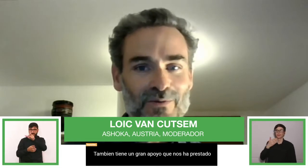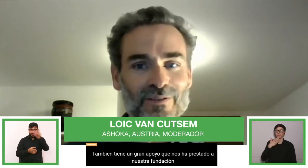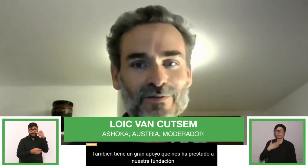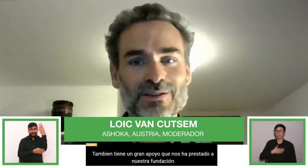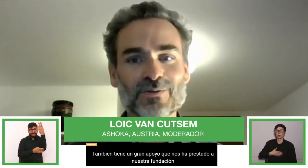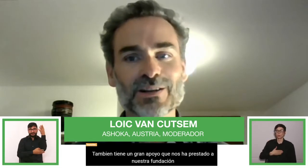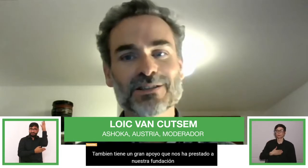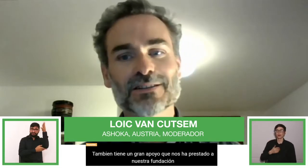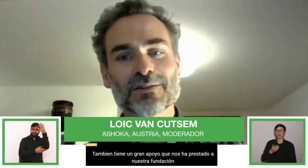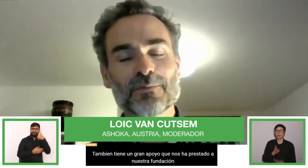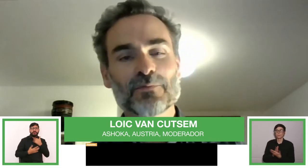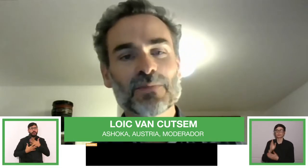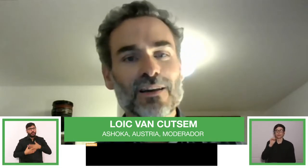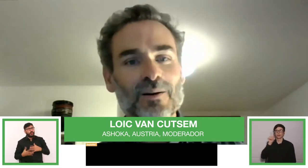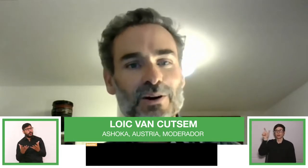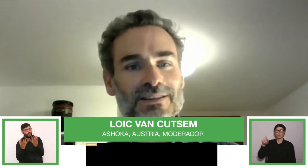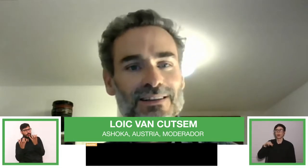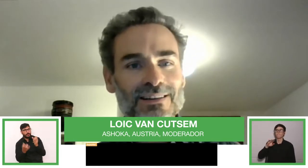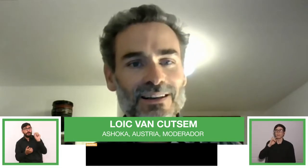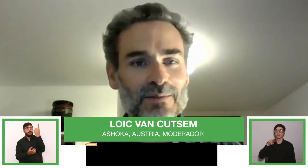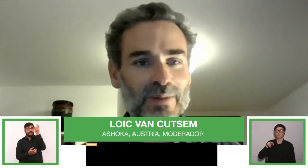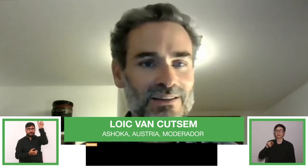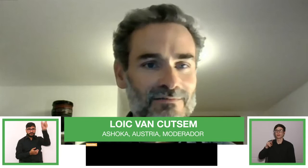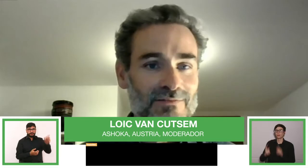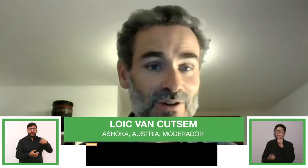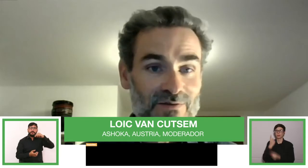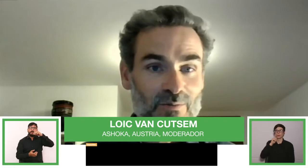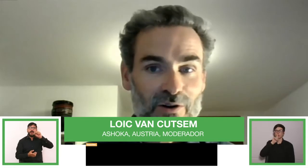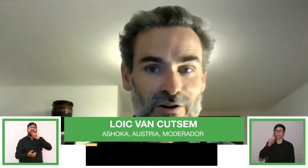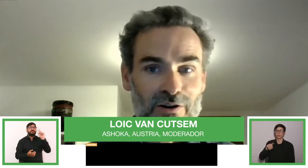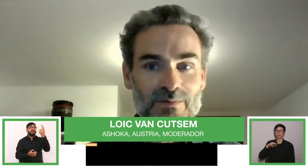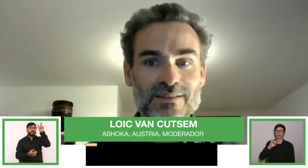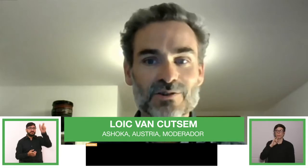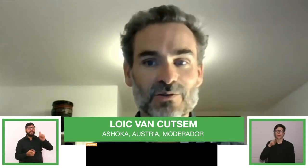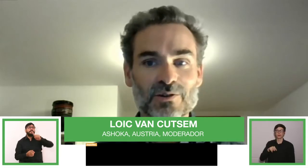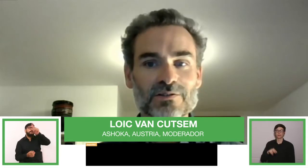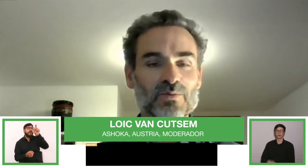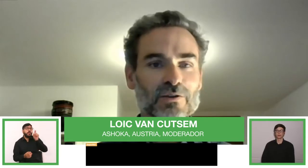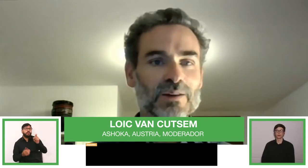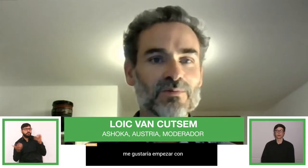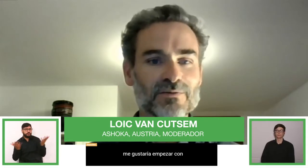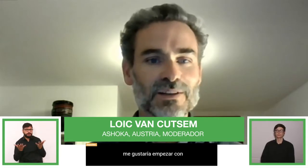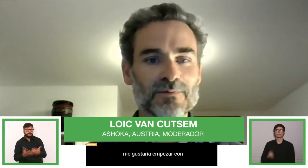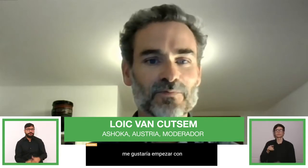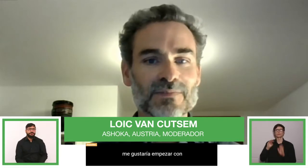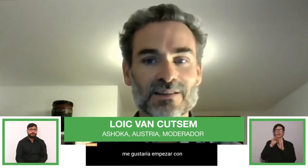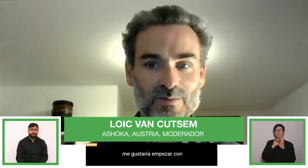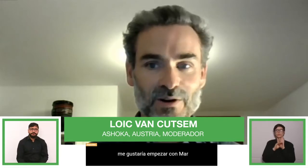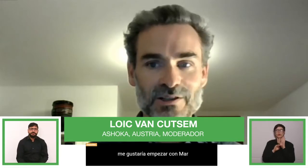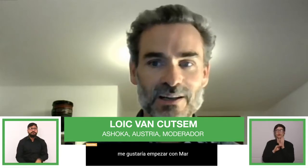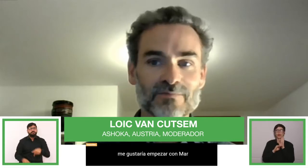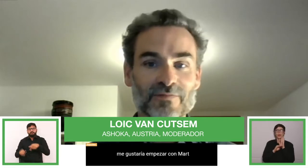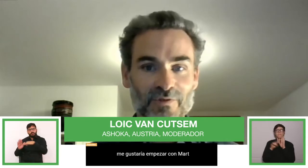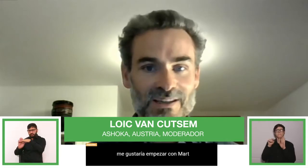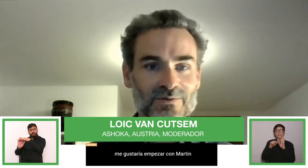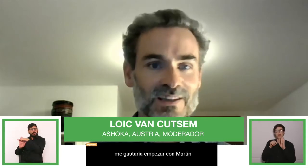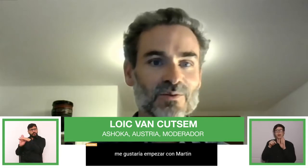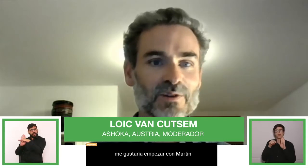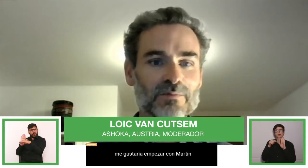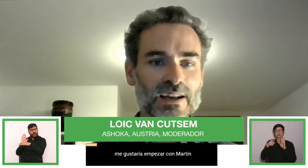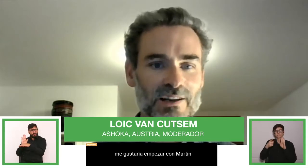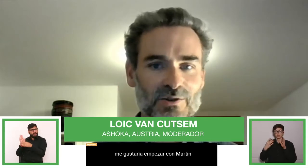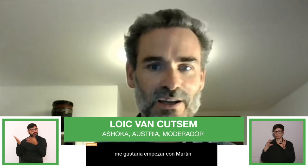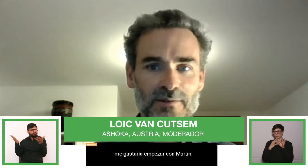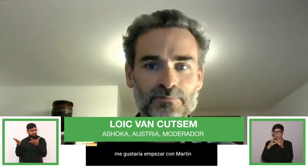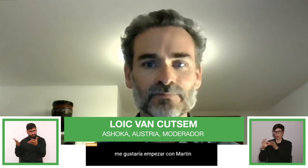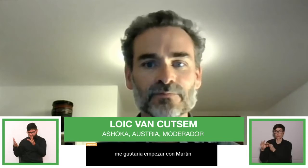Martín. La primera pregunta, Martín. El programa de Impact Transfer es un programa conjunto entre